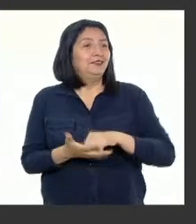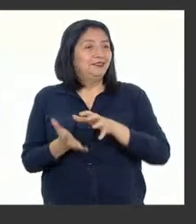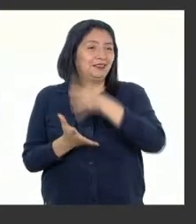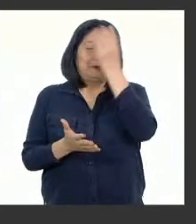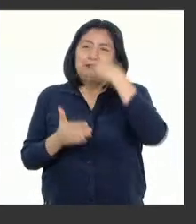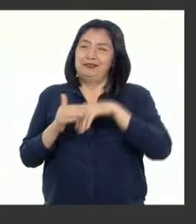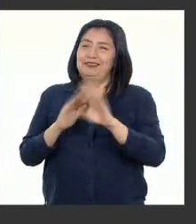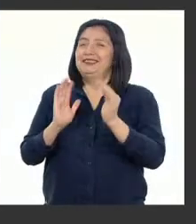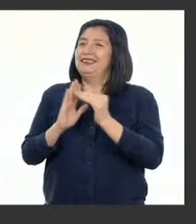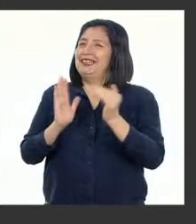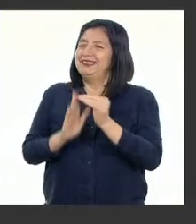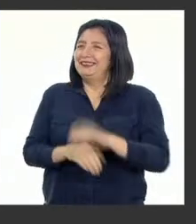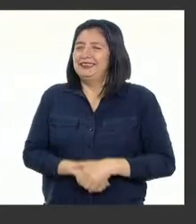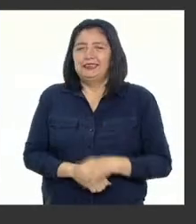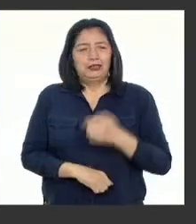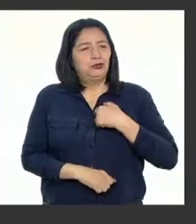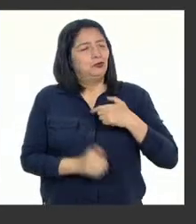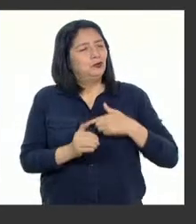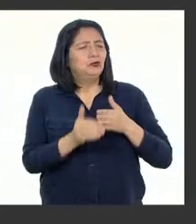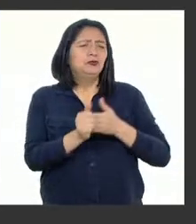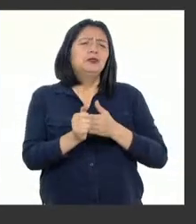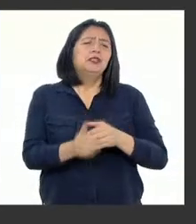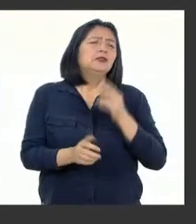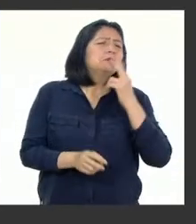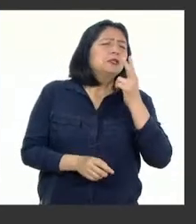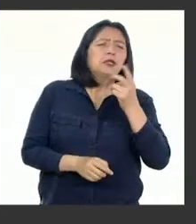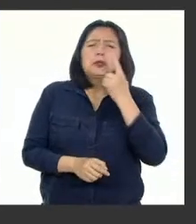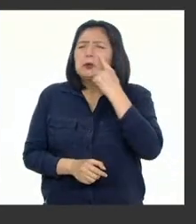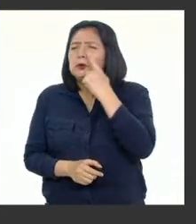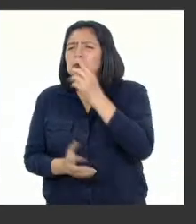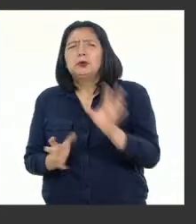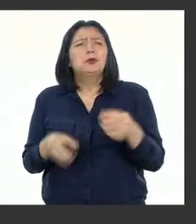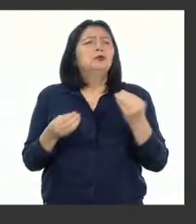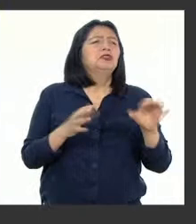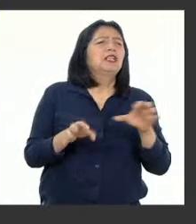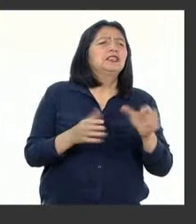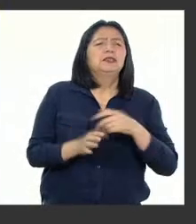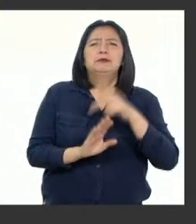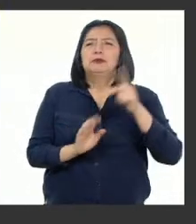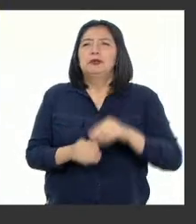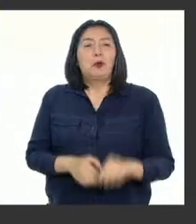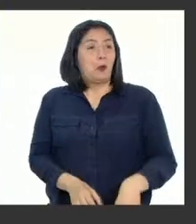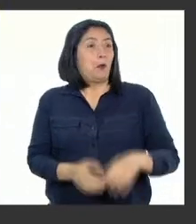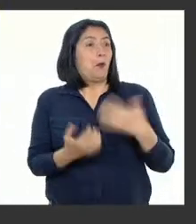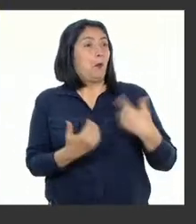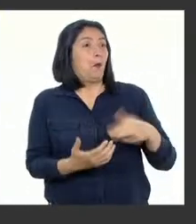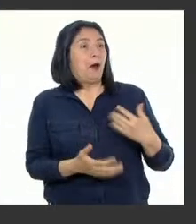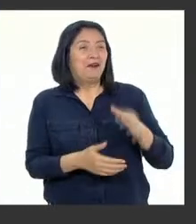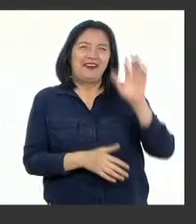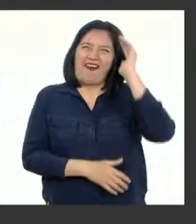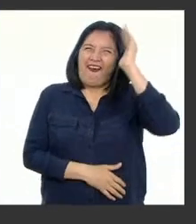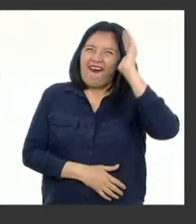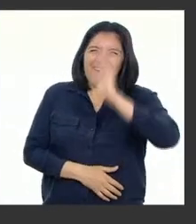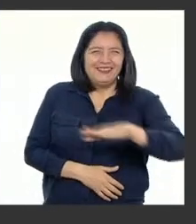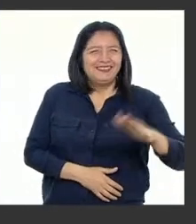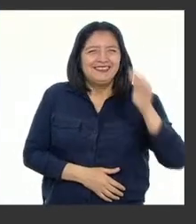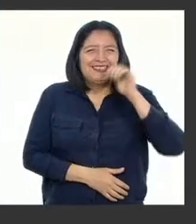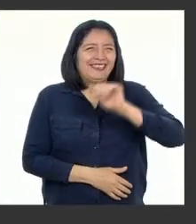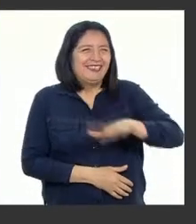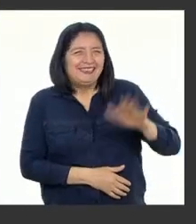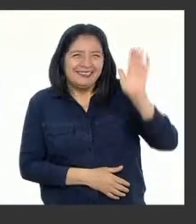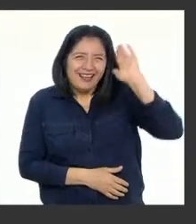de Aprendo en Casa. Los estoy llevando a conocer cómo se hace nuestro programa. ¡Wow! ¡Hola, chicas